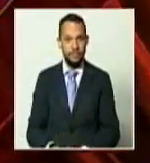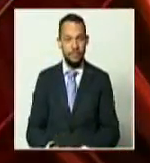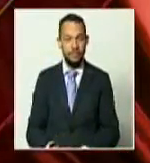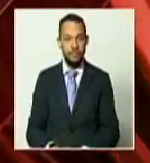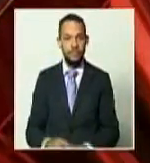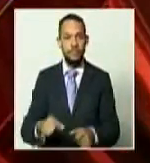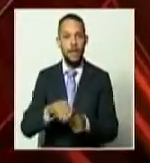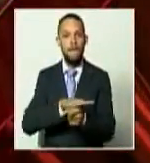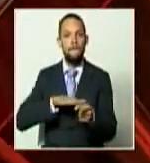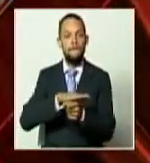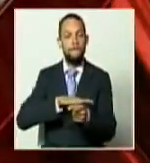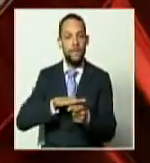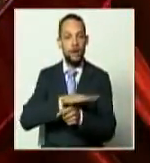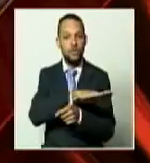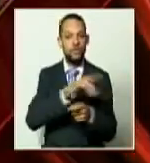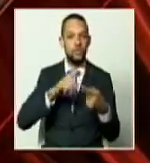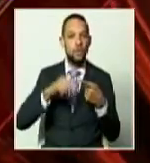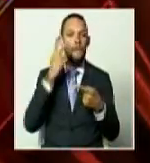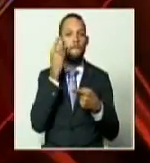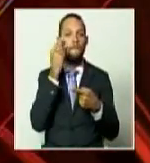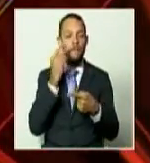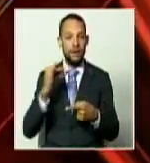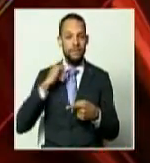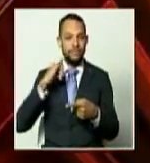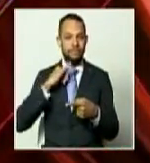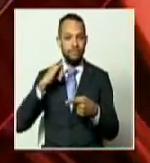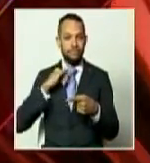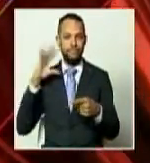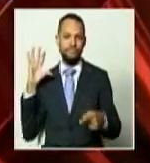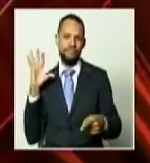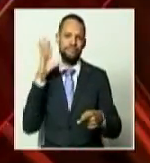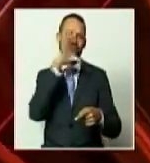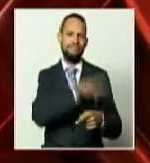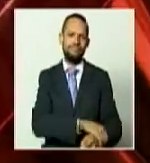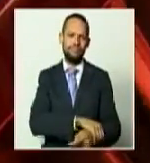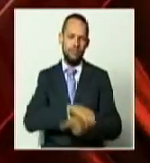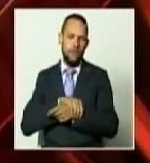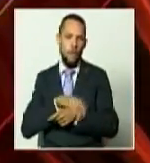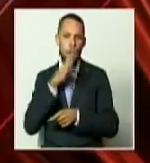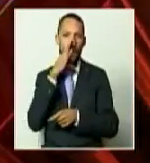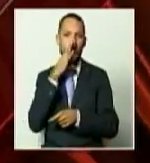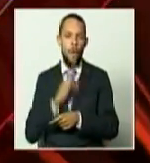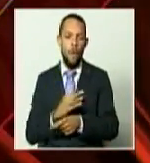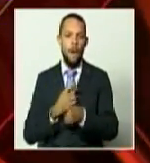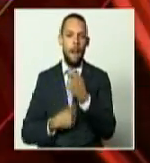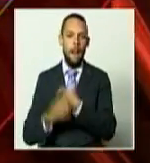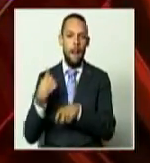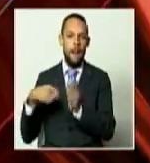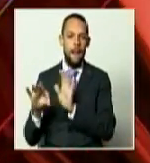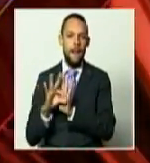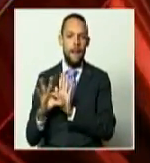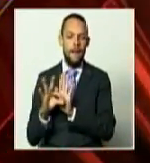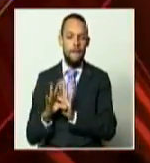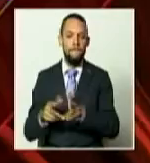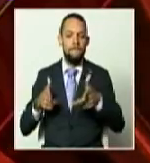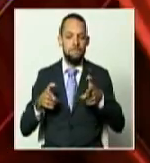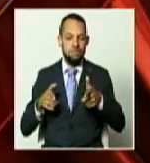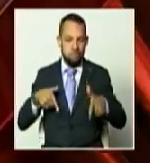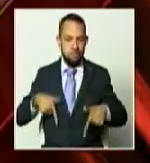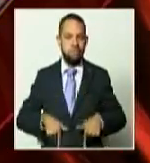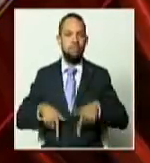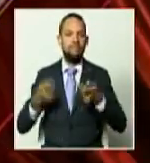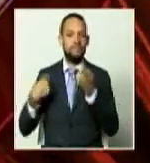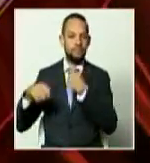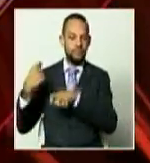En el barrio El Plumón de Pereira, el ejército capturó en las últimas horas a un hombre sindicado de tráfico y porte de armas y alucinógenos. Al momento